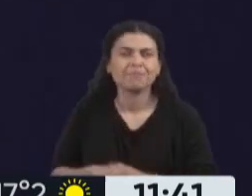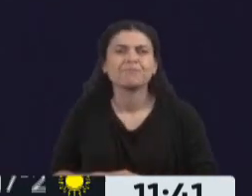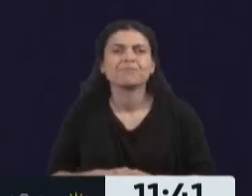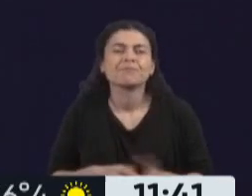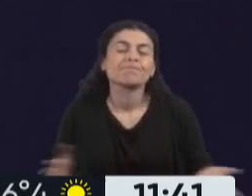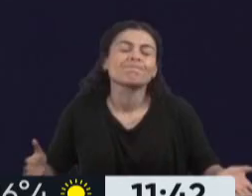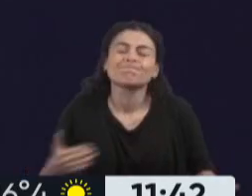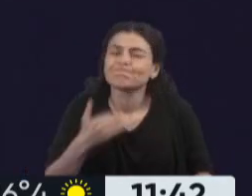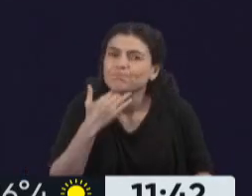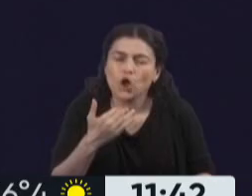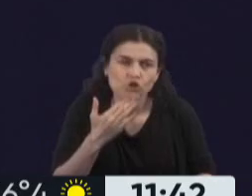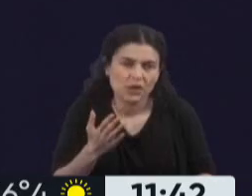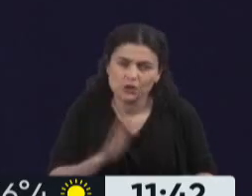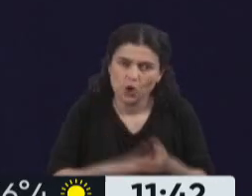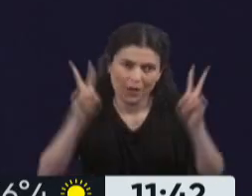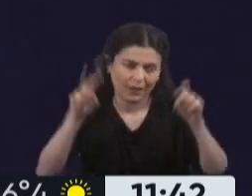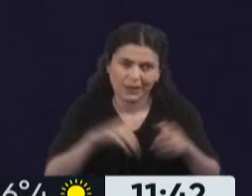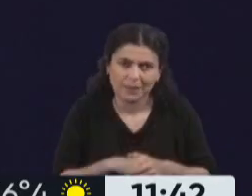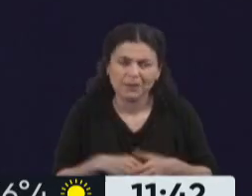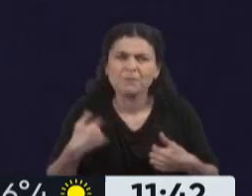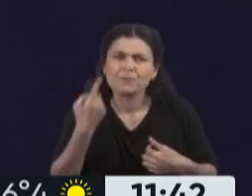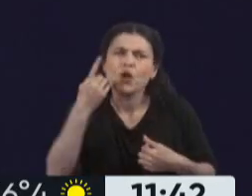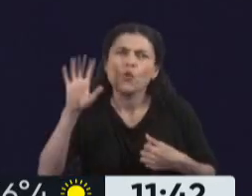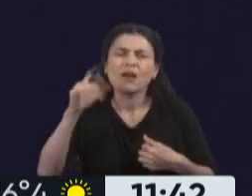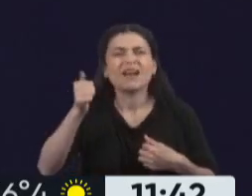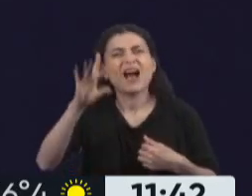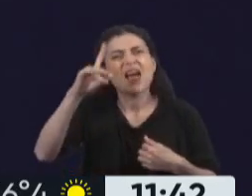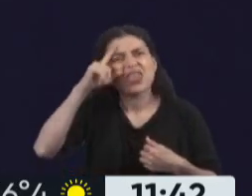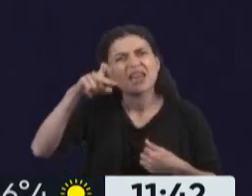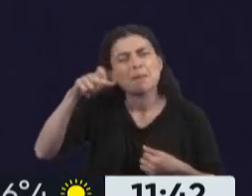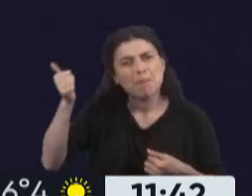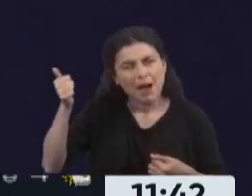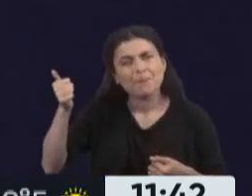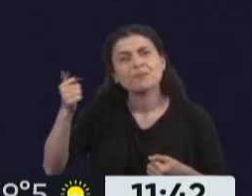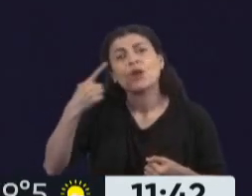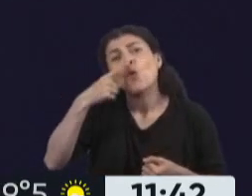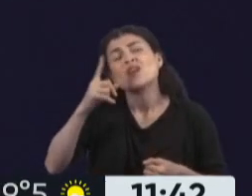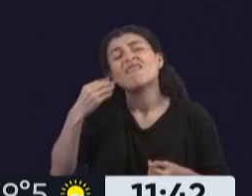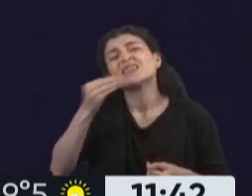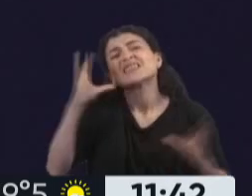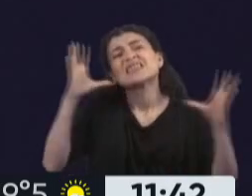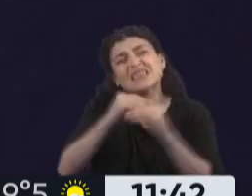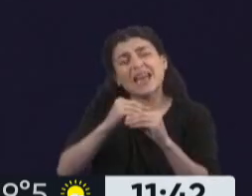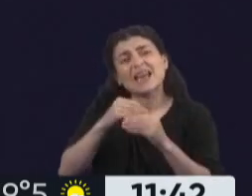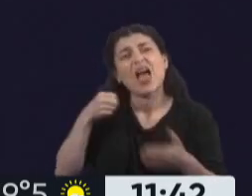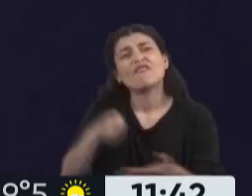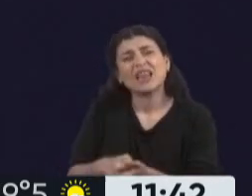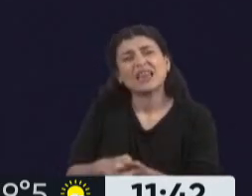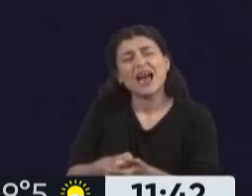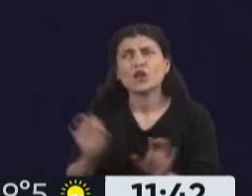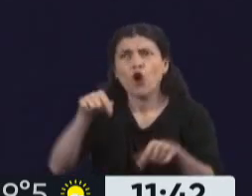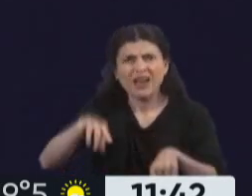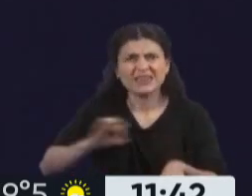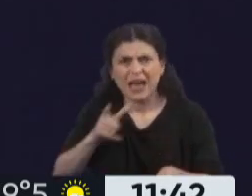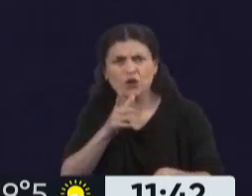siempre apelamos a yo una vez, incluso en ADEPA, en la cena de fin de año del año pasado, en alguna cena de este año,